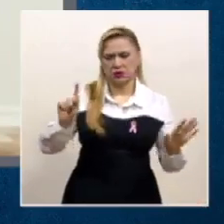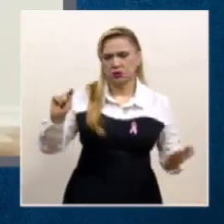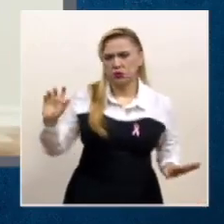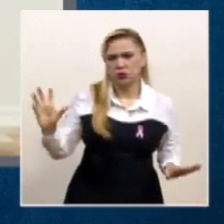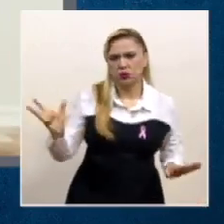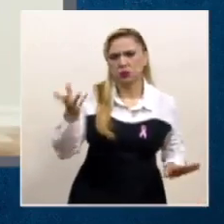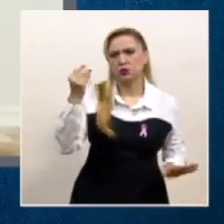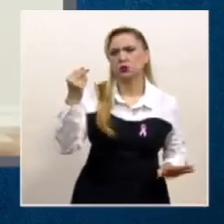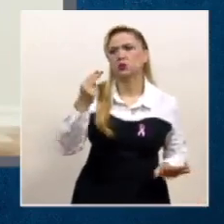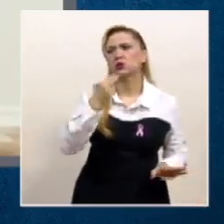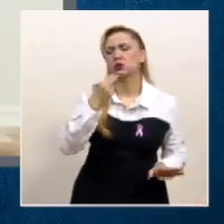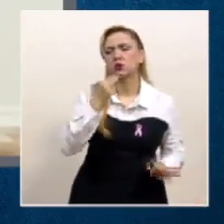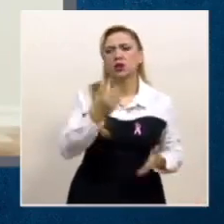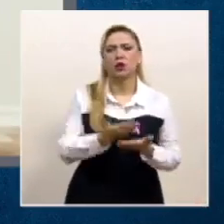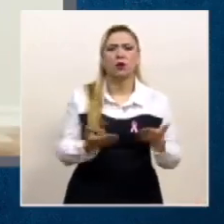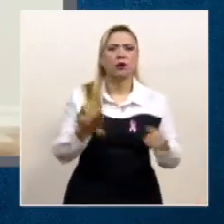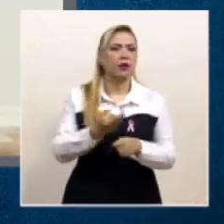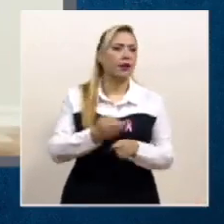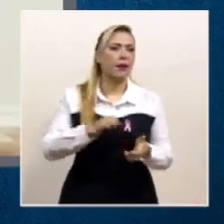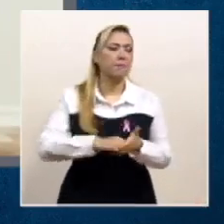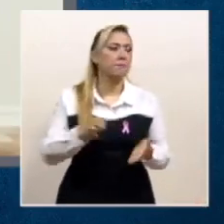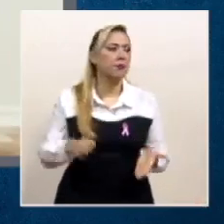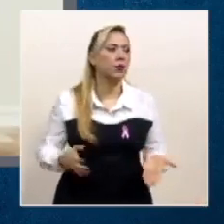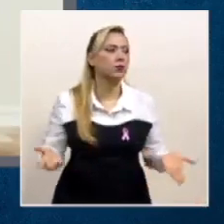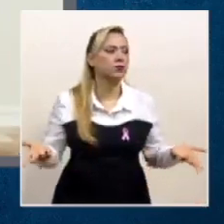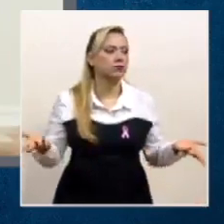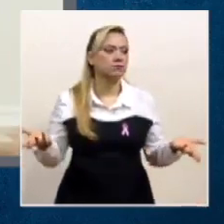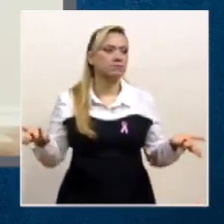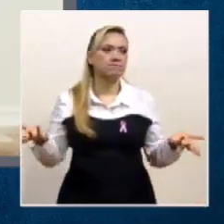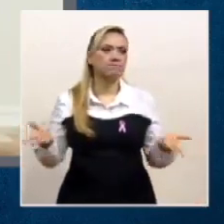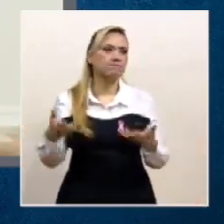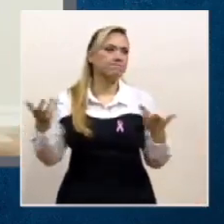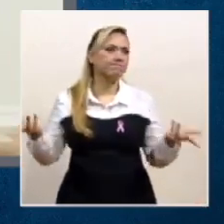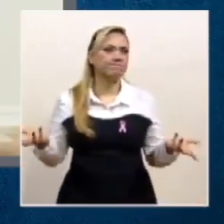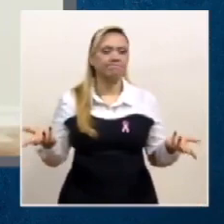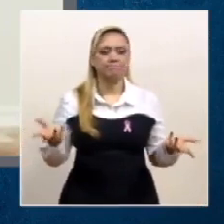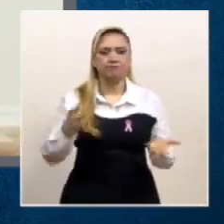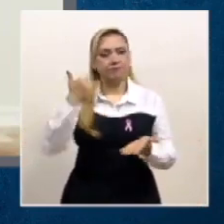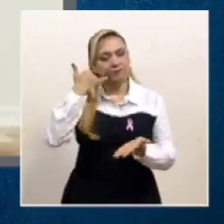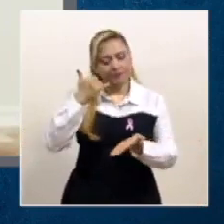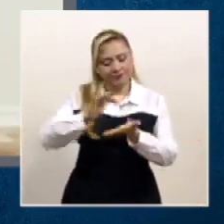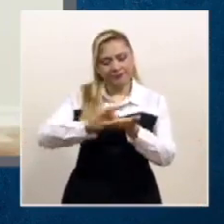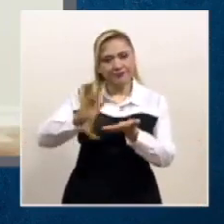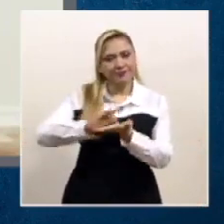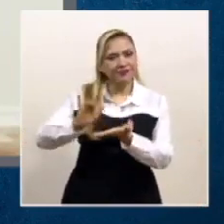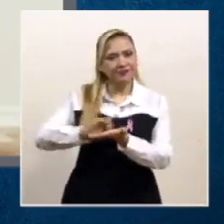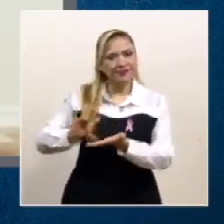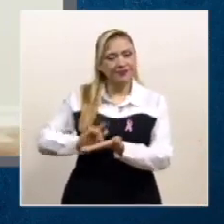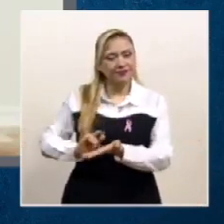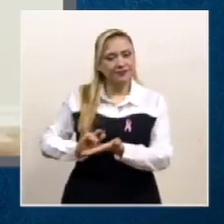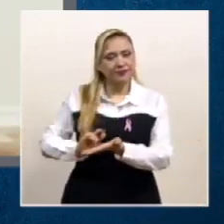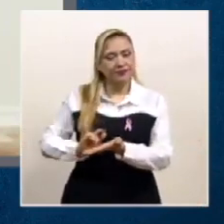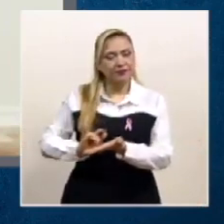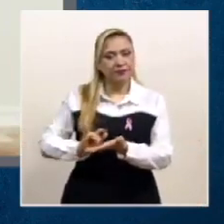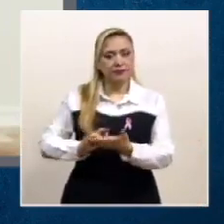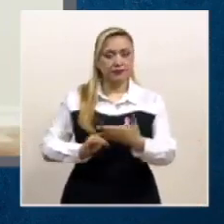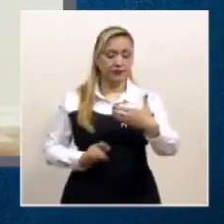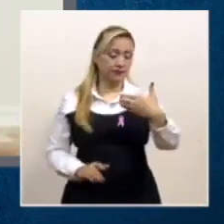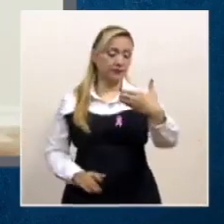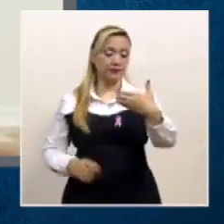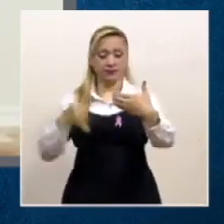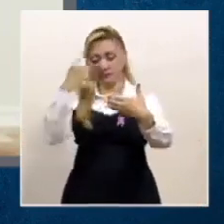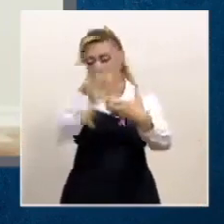tecnologías que se utilizan actualmente. Por ejemplo, no sé, el celular ¿Qué hace un reconocimiento facial? Pues